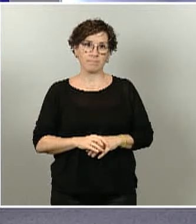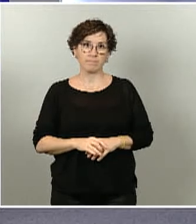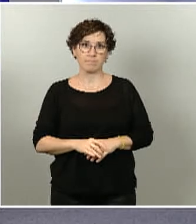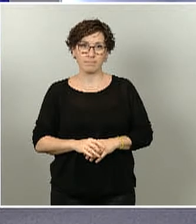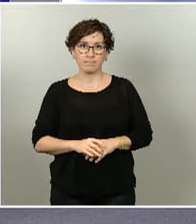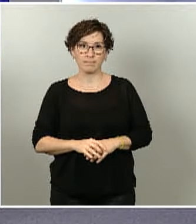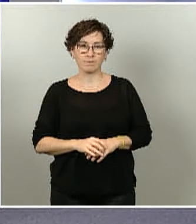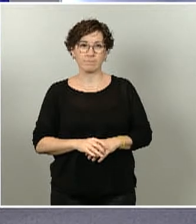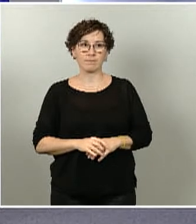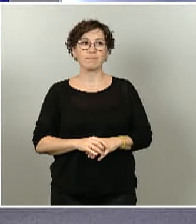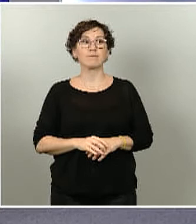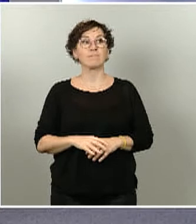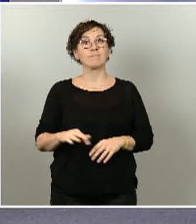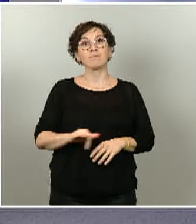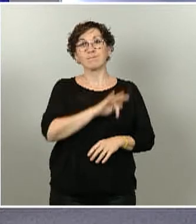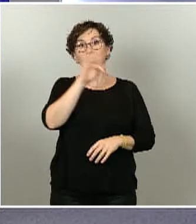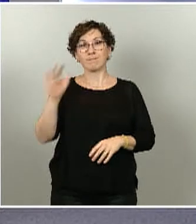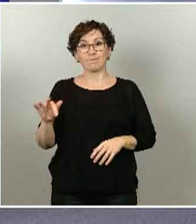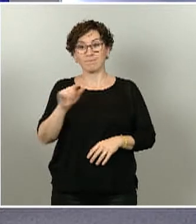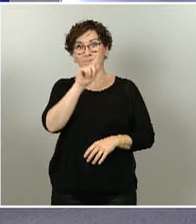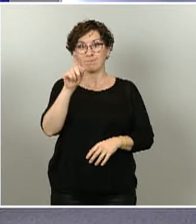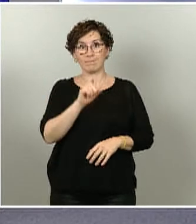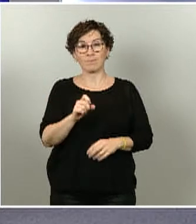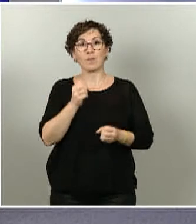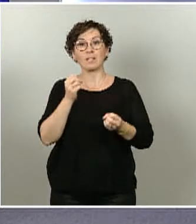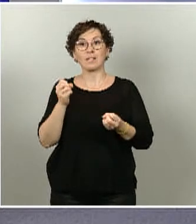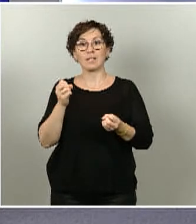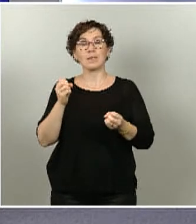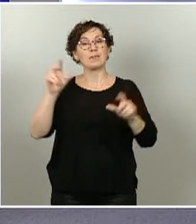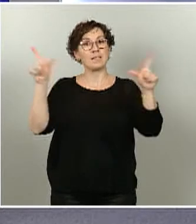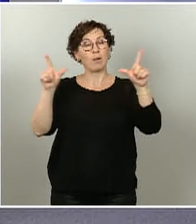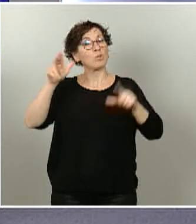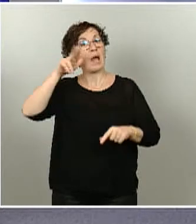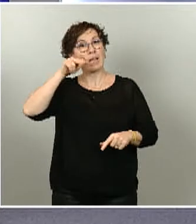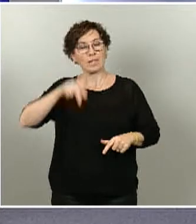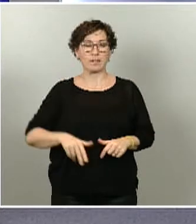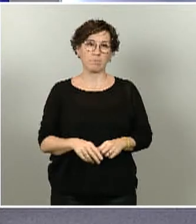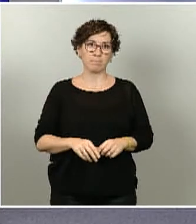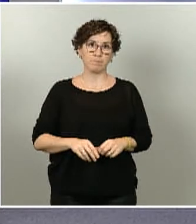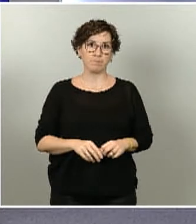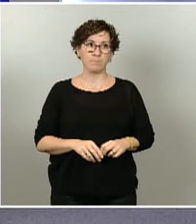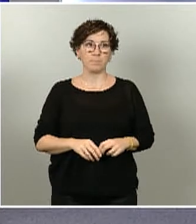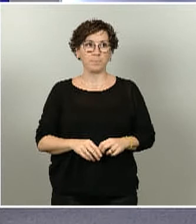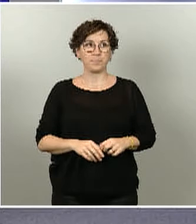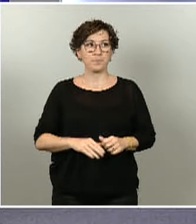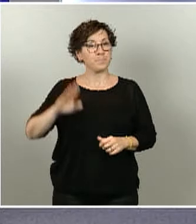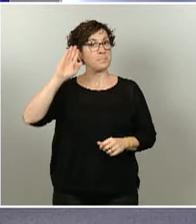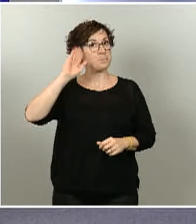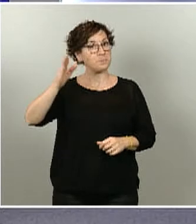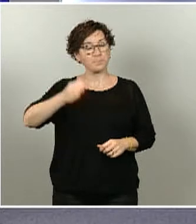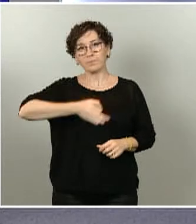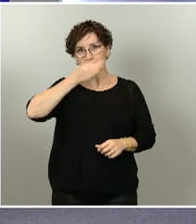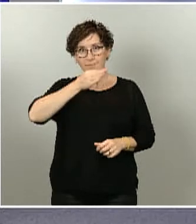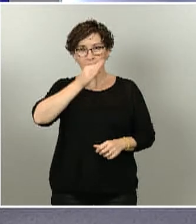Vamos a la siguiente pregunta de Información Televisión Alicante. Adelante. Hola, soy Mar. Buenas tardes, de Información Televisión